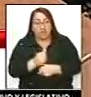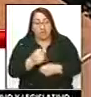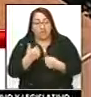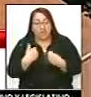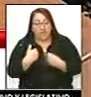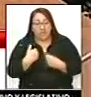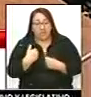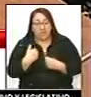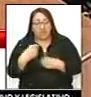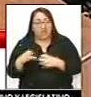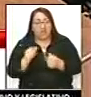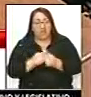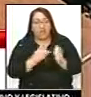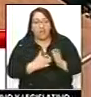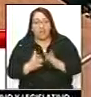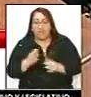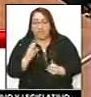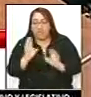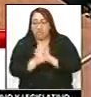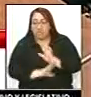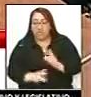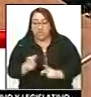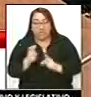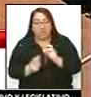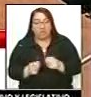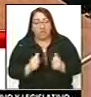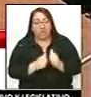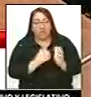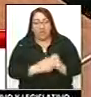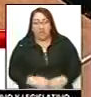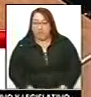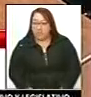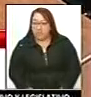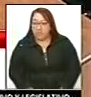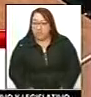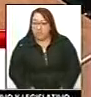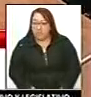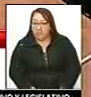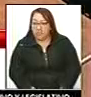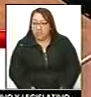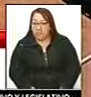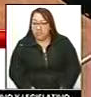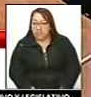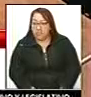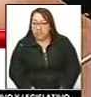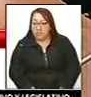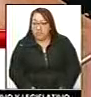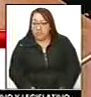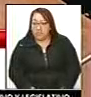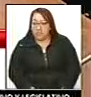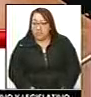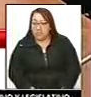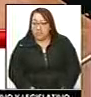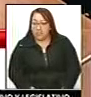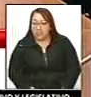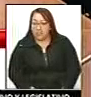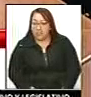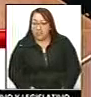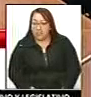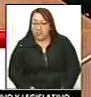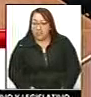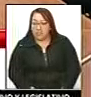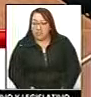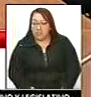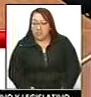el ejecutar el plan de protección al consumidor y los planes de los derechos de protección al consumidor. ¿No? Si me permiten, por favor,